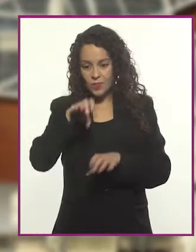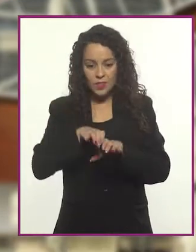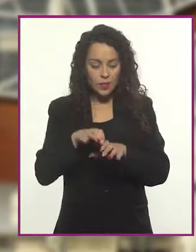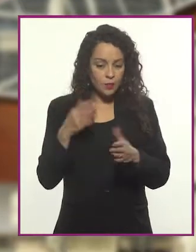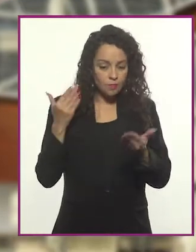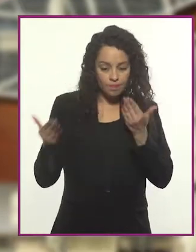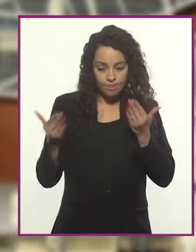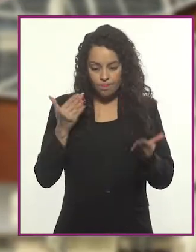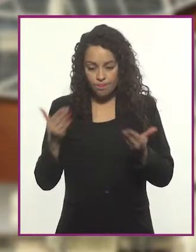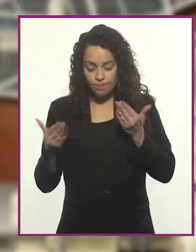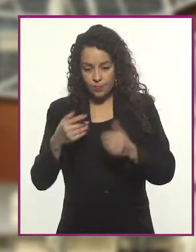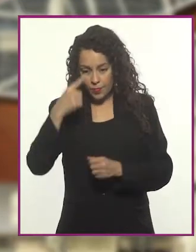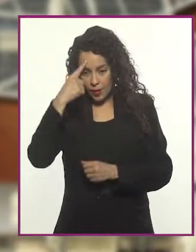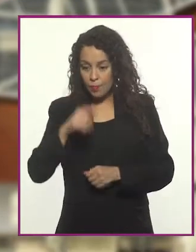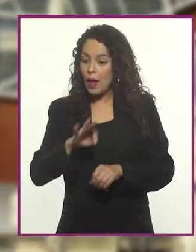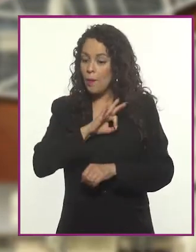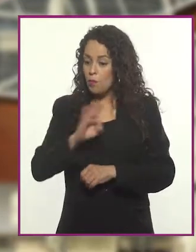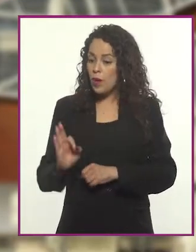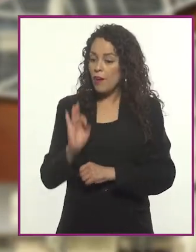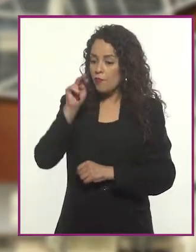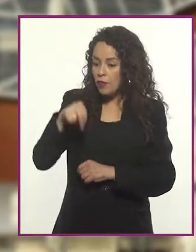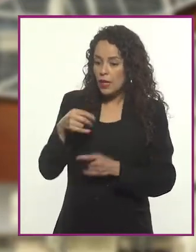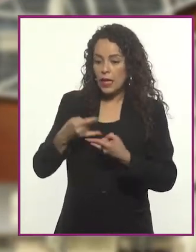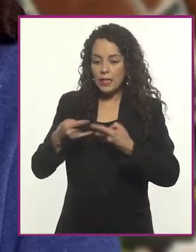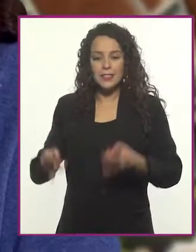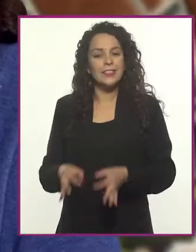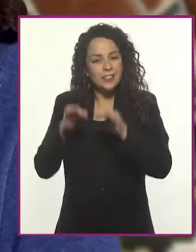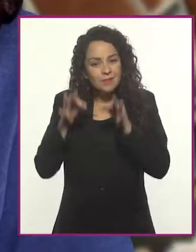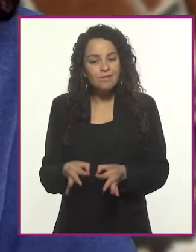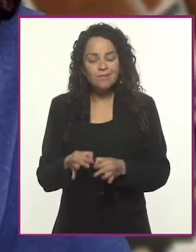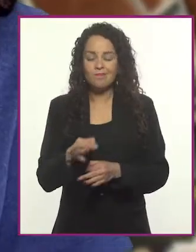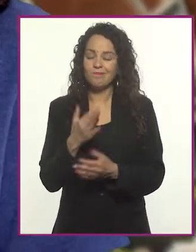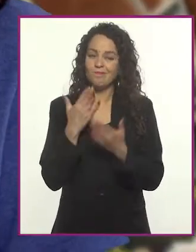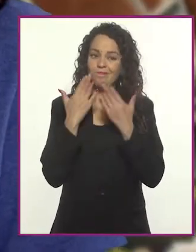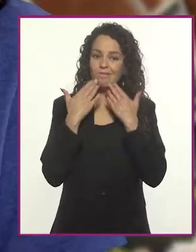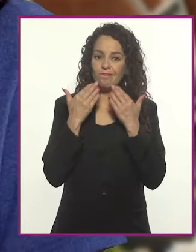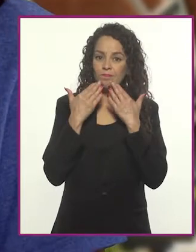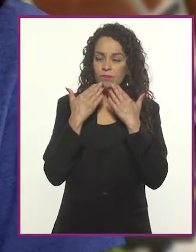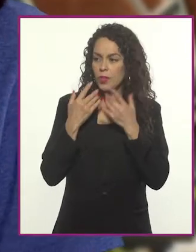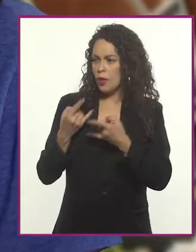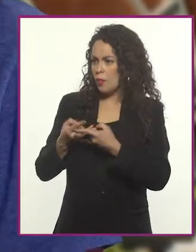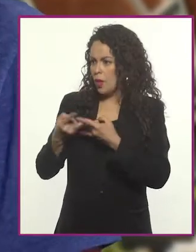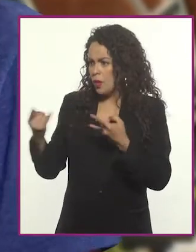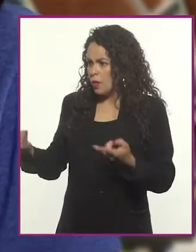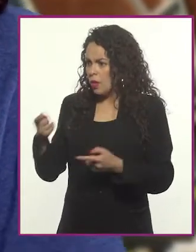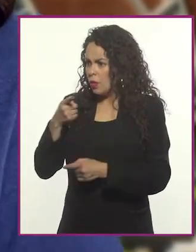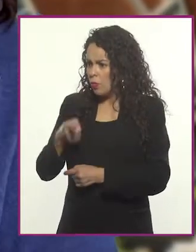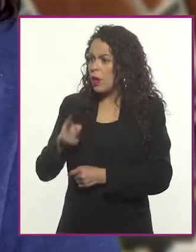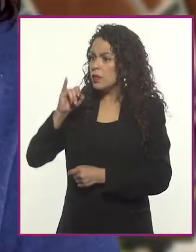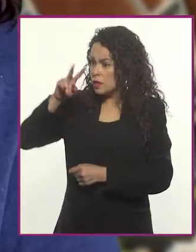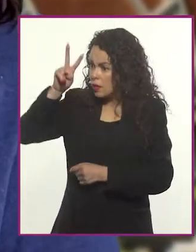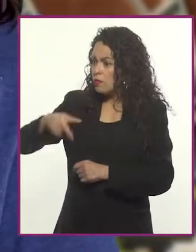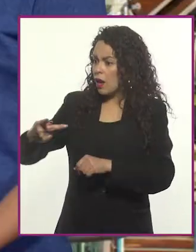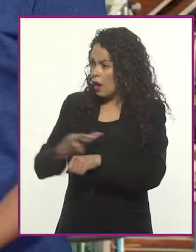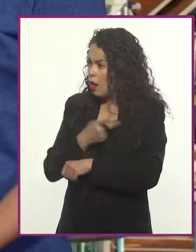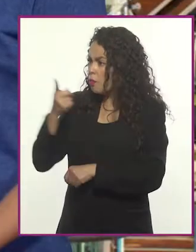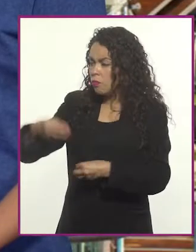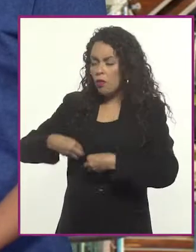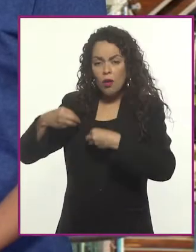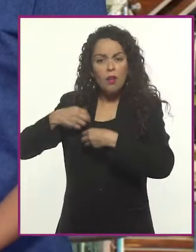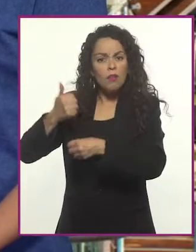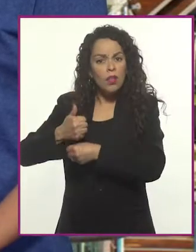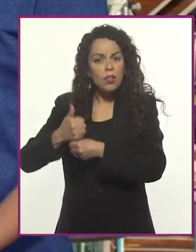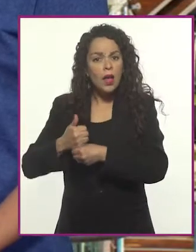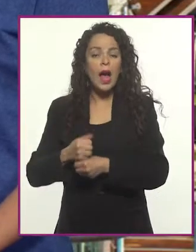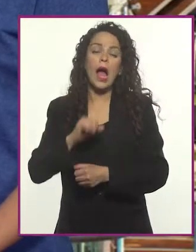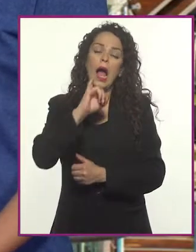quiebre evidentes ni un clímax que cierre la historia contundentemente. Pues el cuento está basado en algo que realmente le pasó al abuelo. Sí, pero